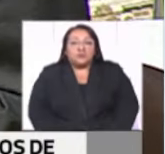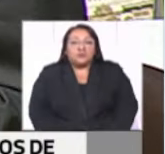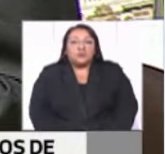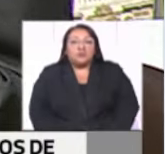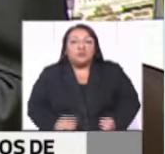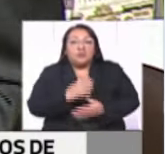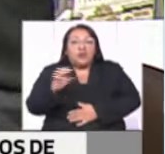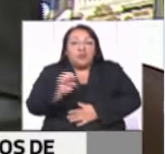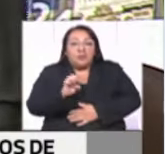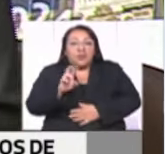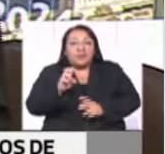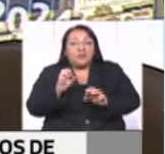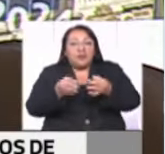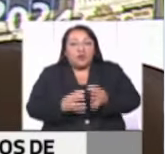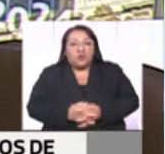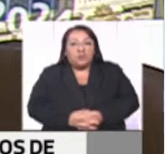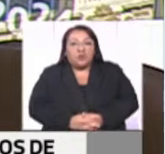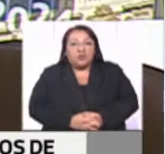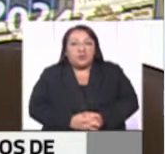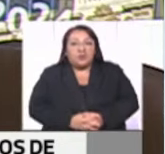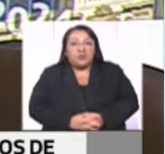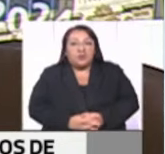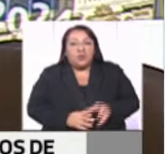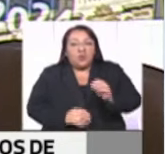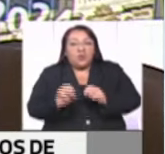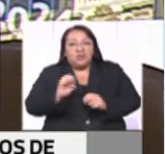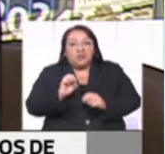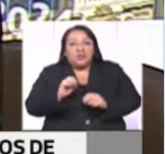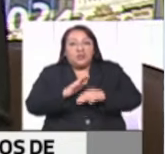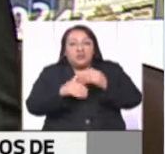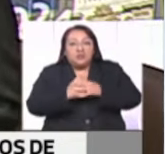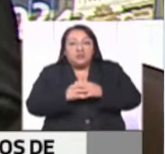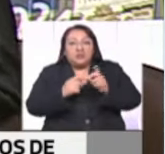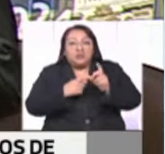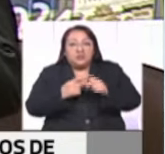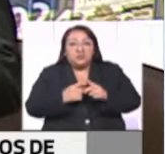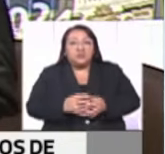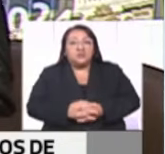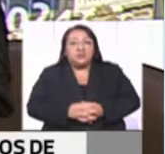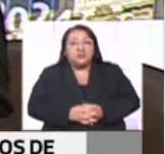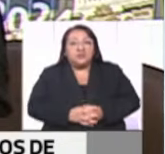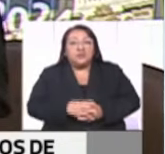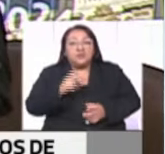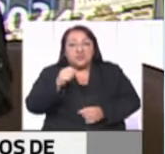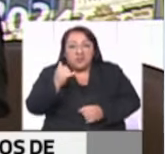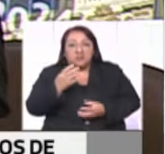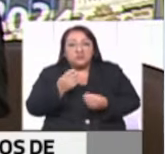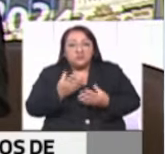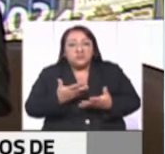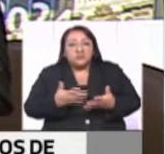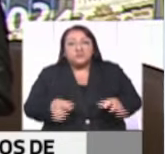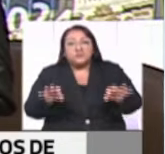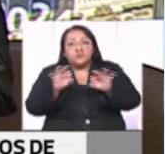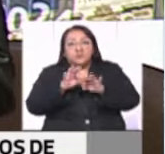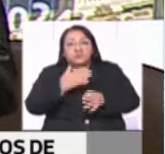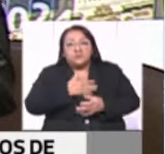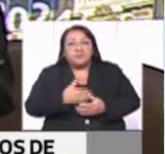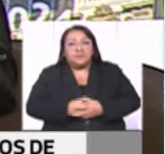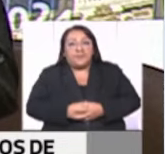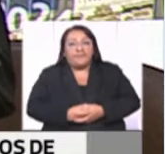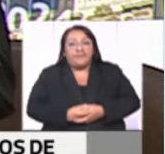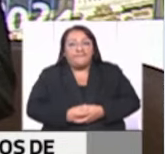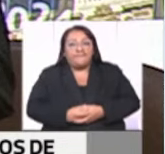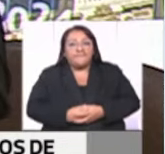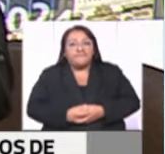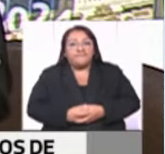emergencia socioeconómica o de emergencia sanitaria. Entonces, existen argumentos de fondo, presidente, técnicos